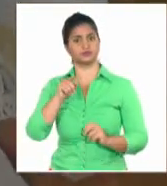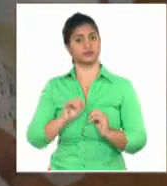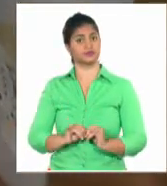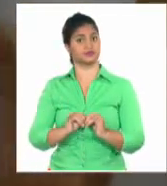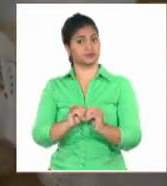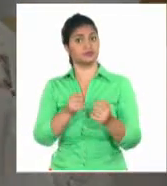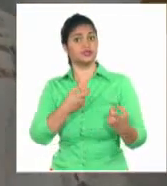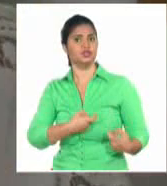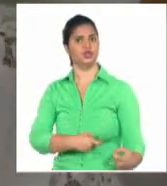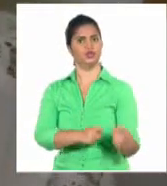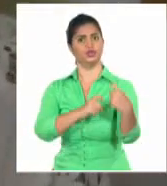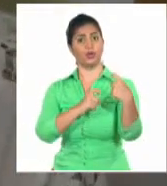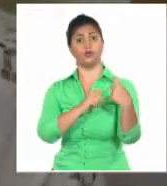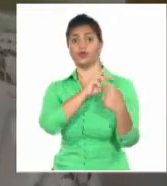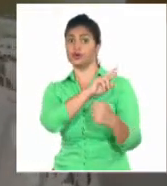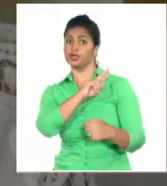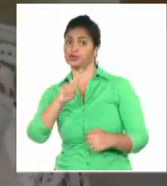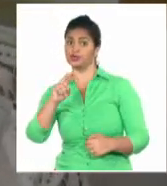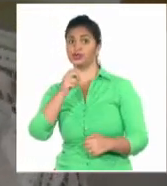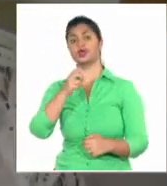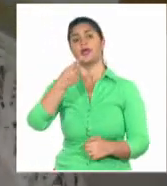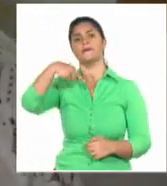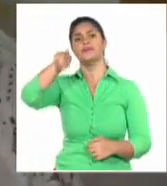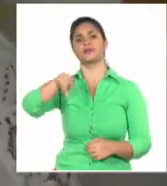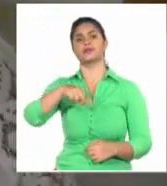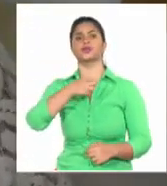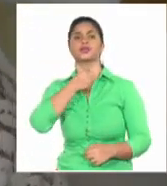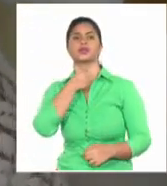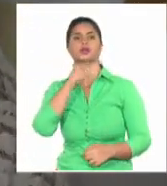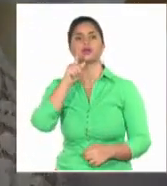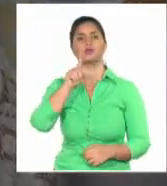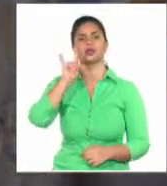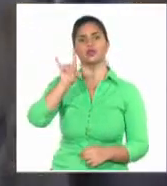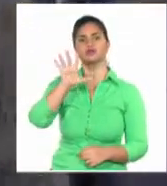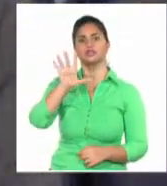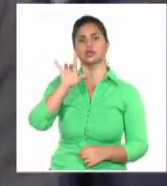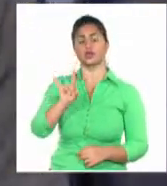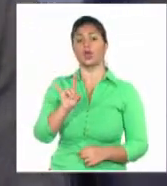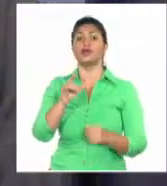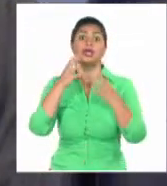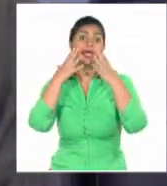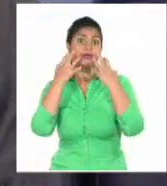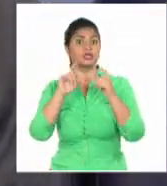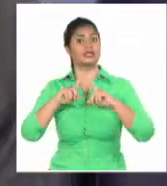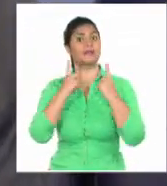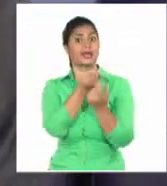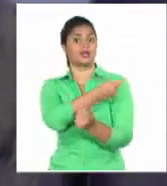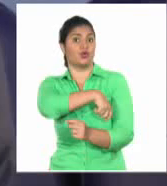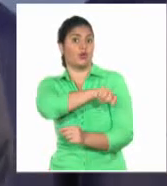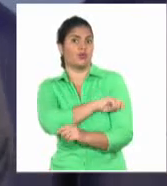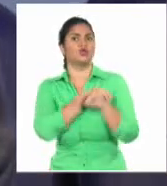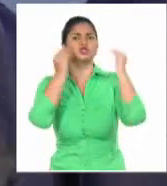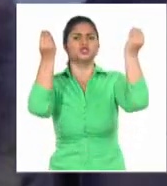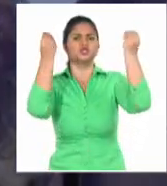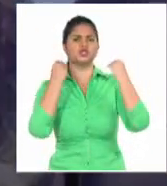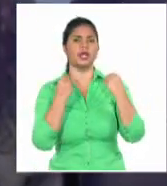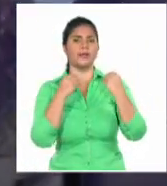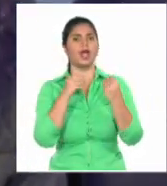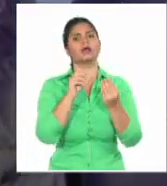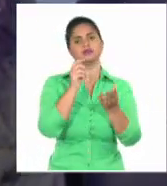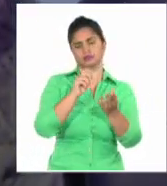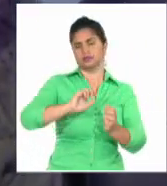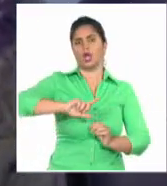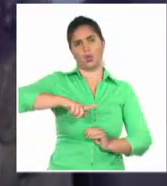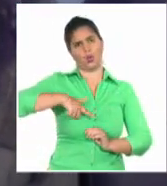de 1959 permitió democratizar el acceso a la cultura y en el presente su desarrollo es una prioridad del